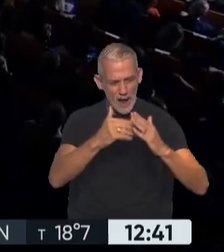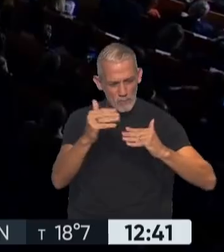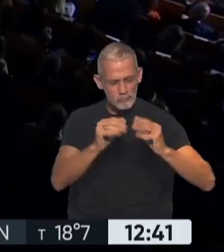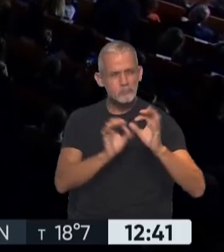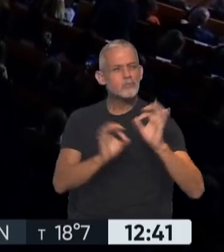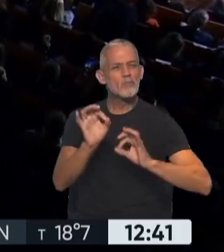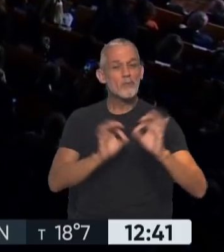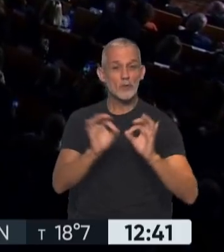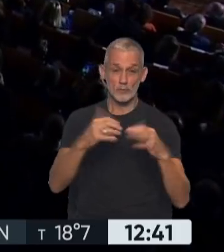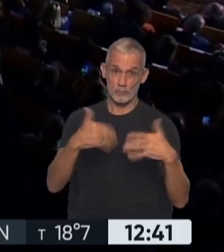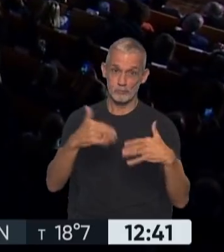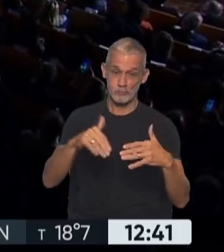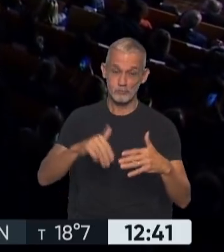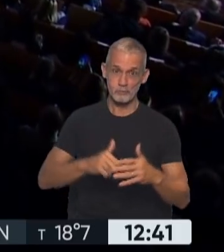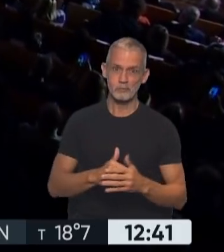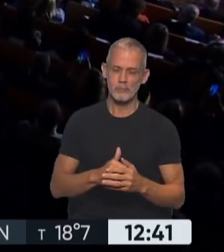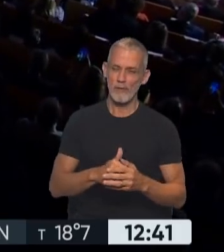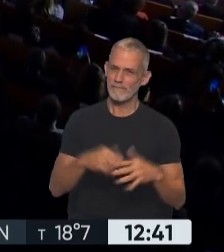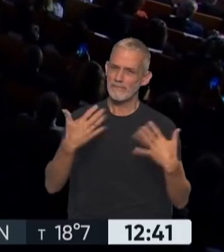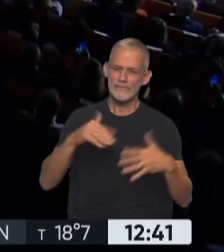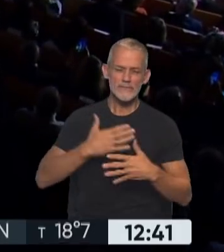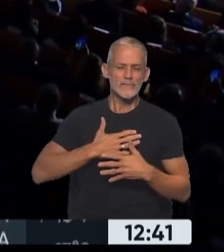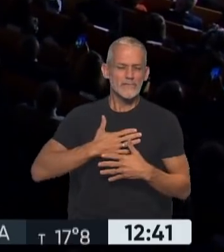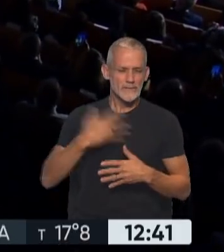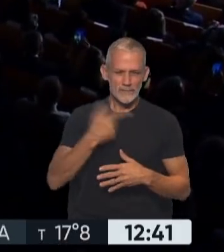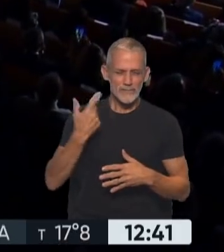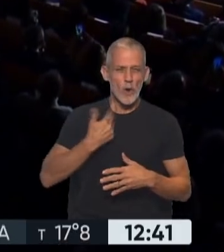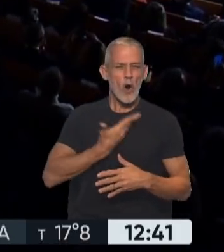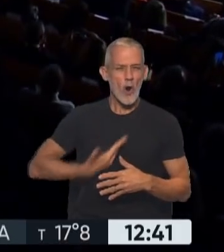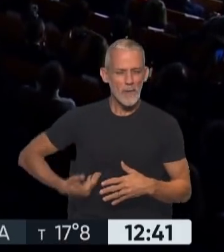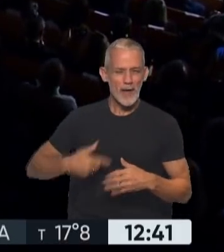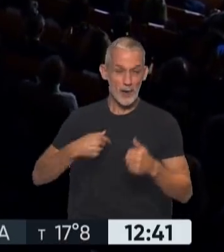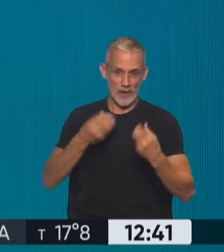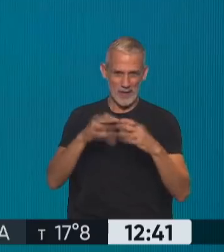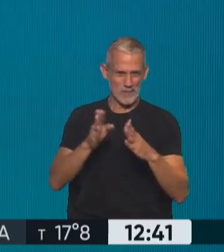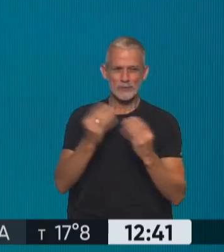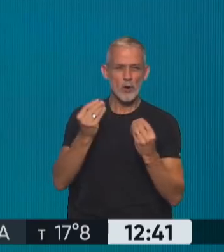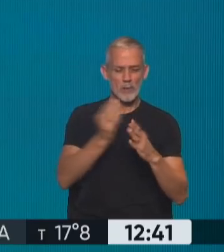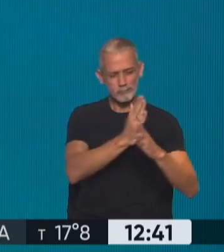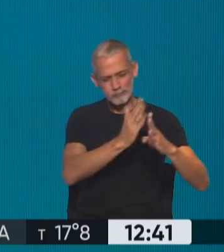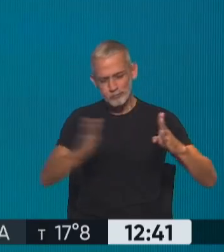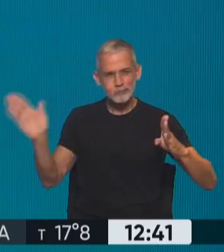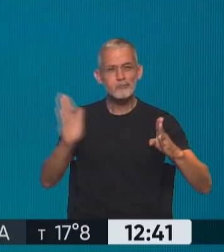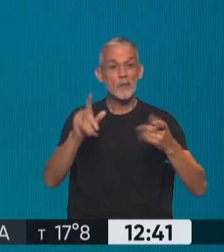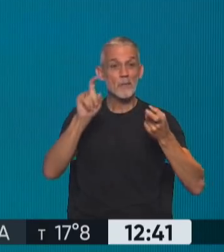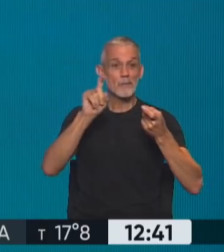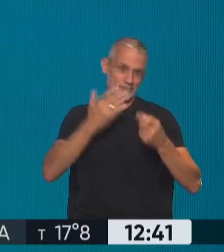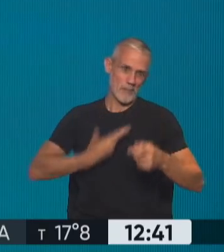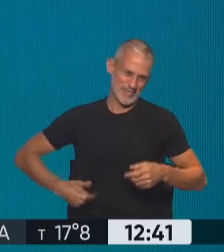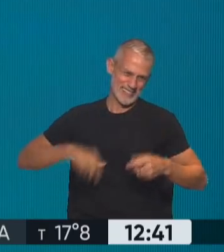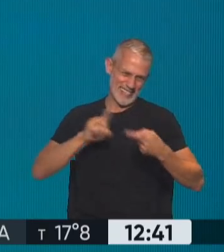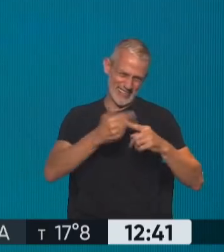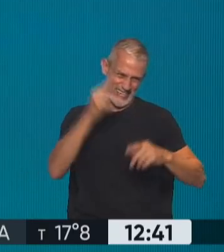un proyecto muy caro a nuestros gobiernos. Comenzó durante la gestión del presidente